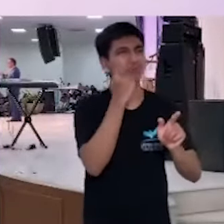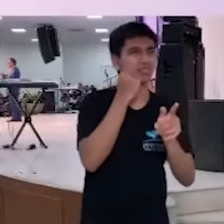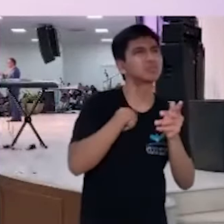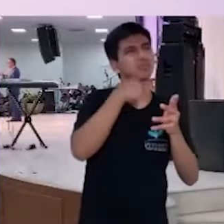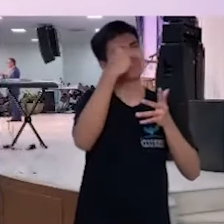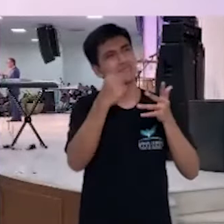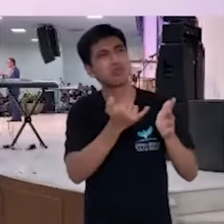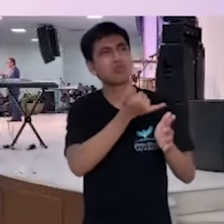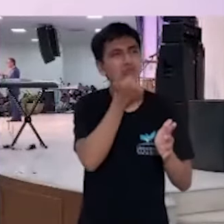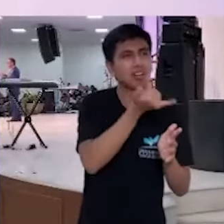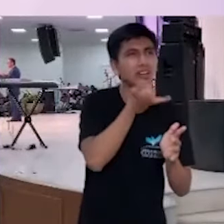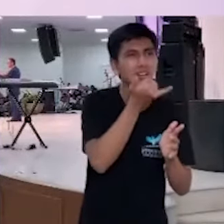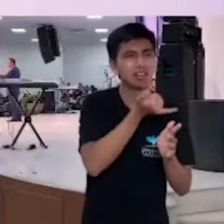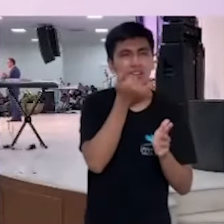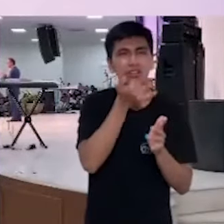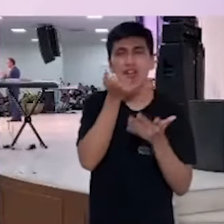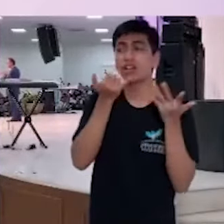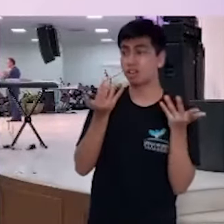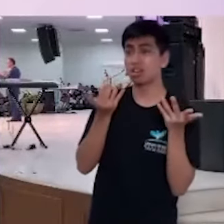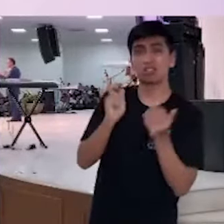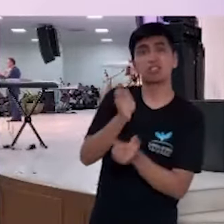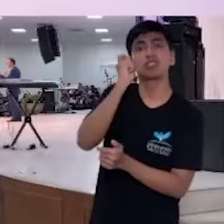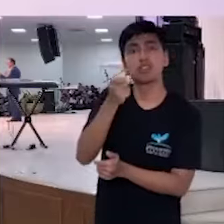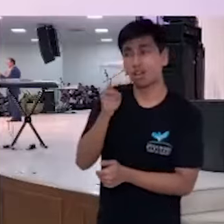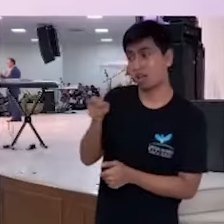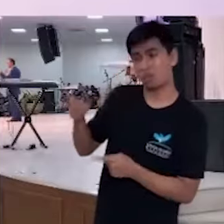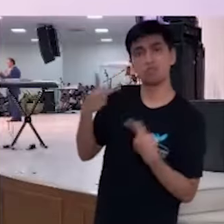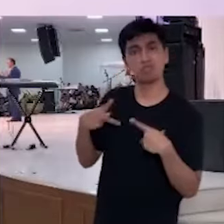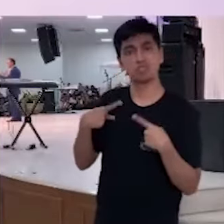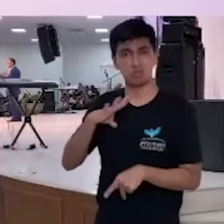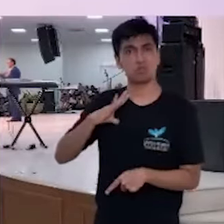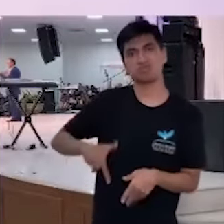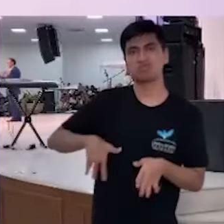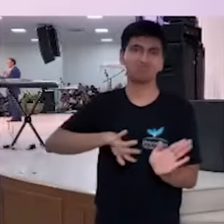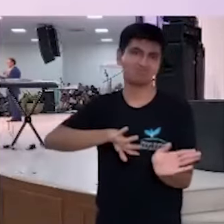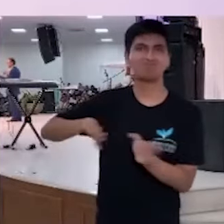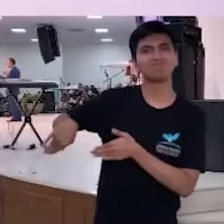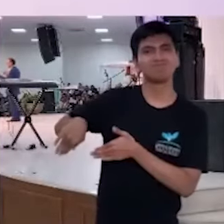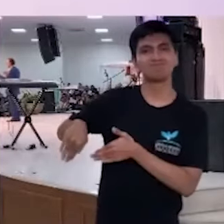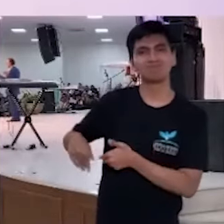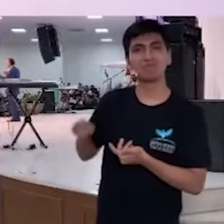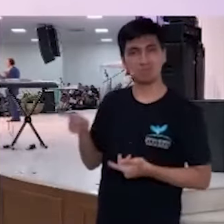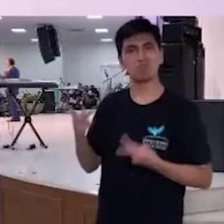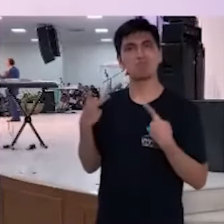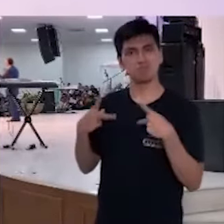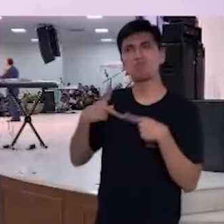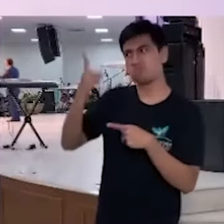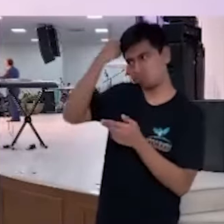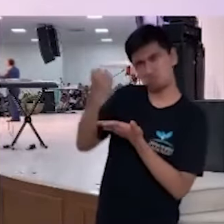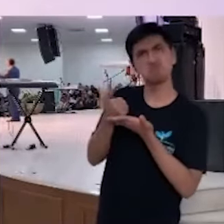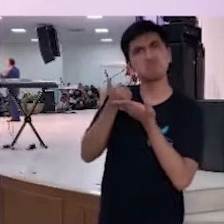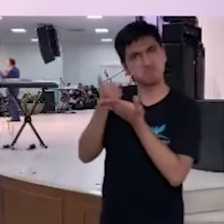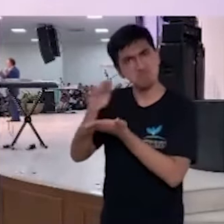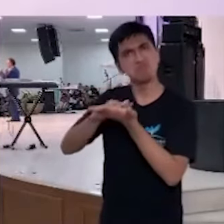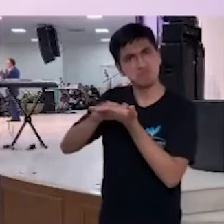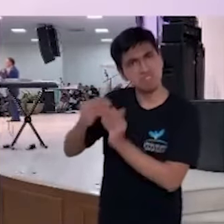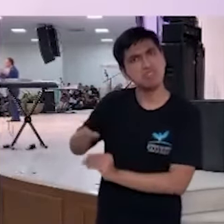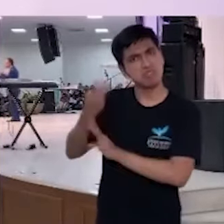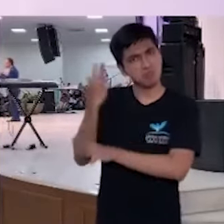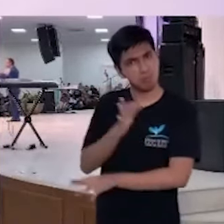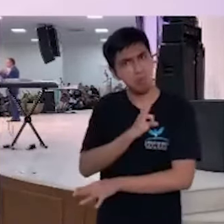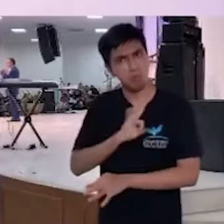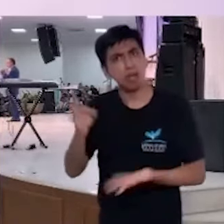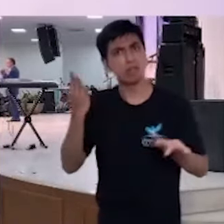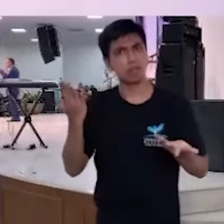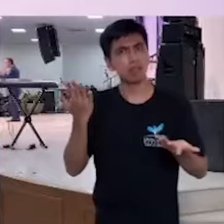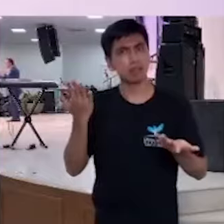como líderes, mujeres, hombres, quien seas. Siempre tenemos que practicar ese pedir ayuda, el rendir